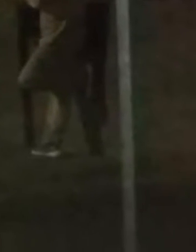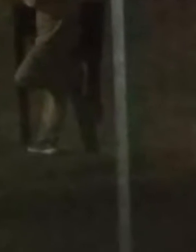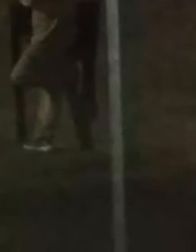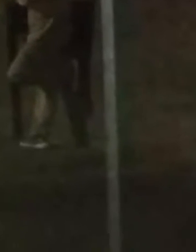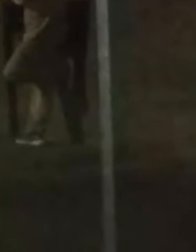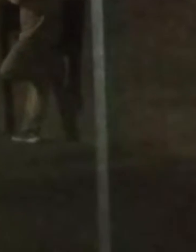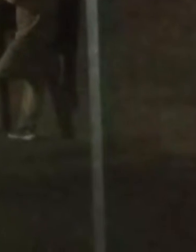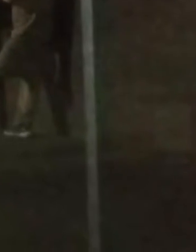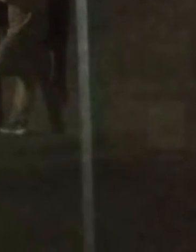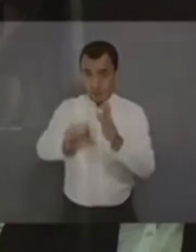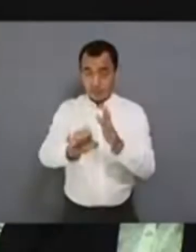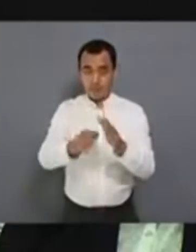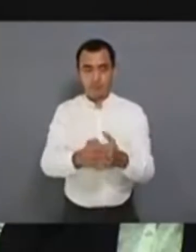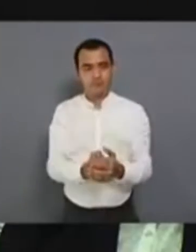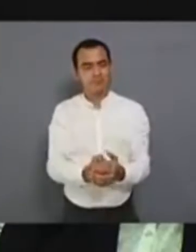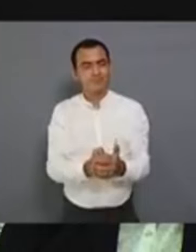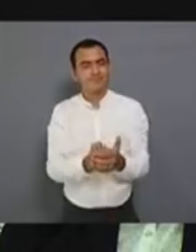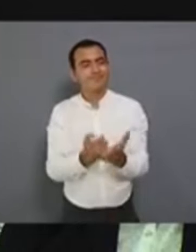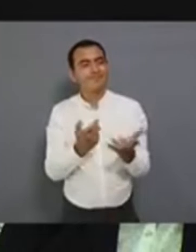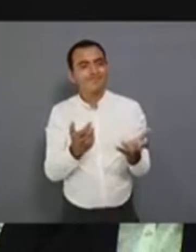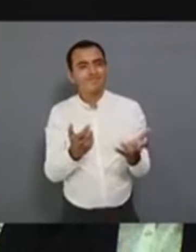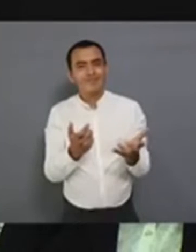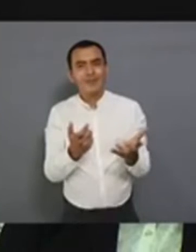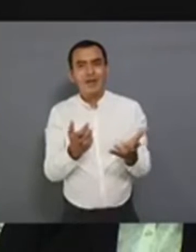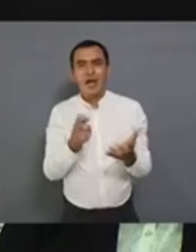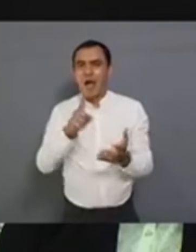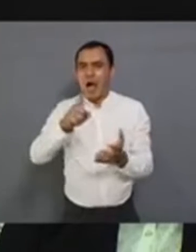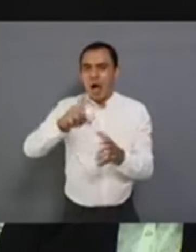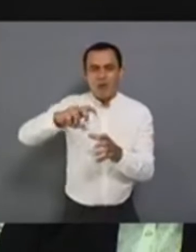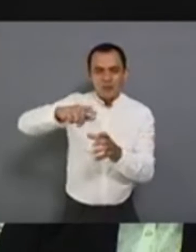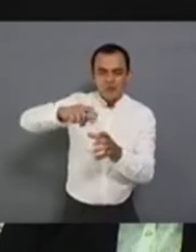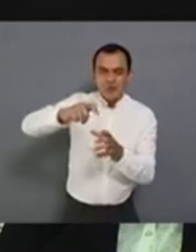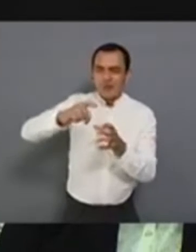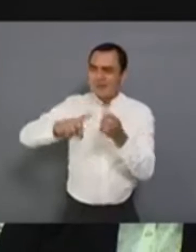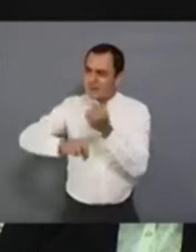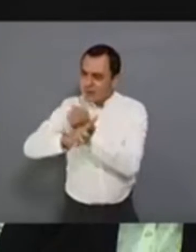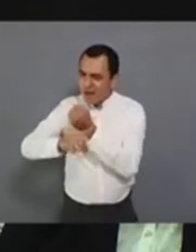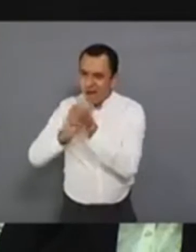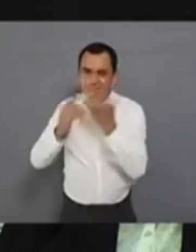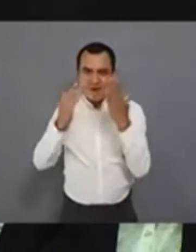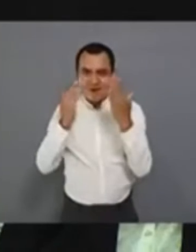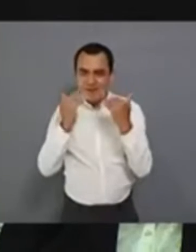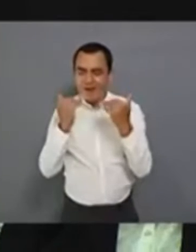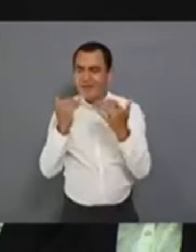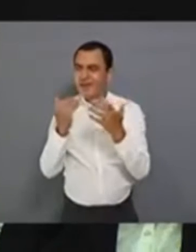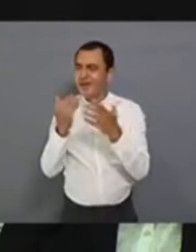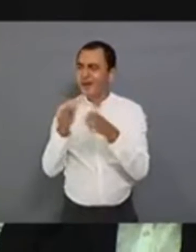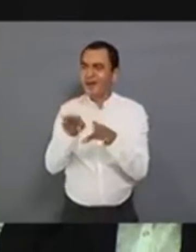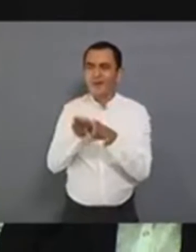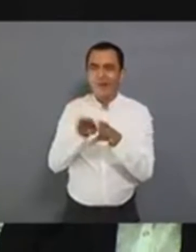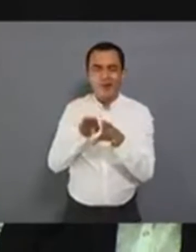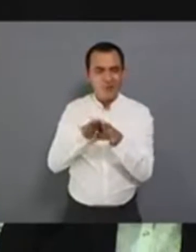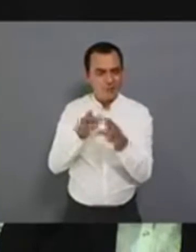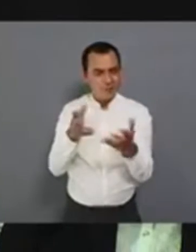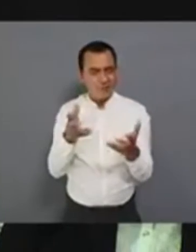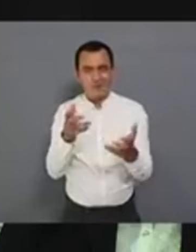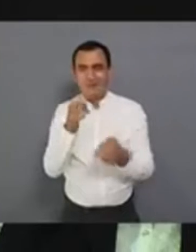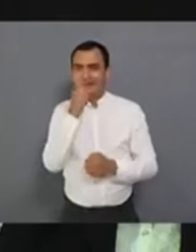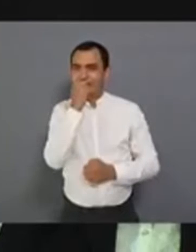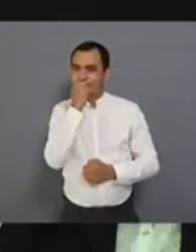noche previa al informe. ¿Cómo abatir la escasez de agua? ¿Cómo lograr superar el tandeo?